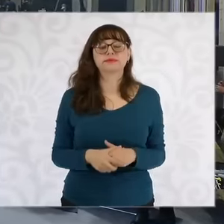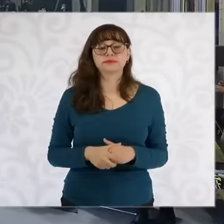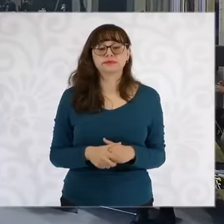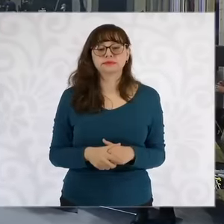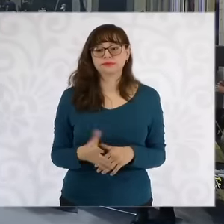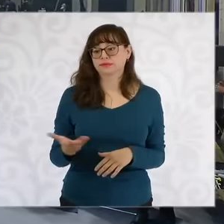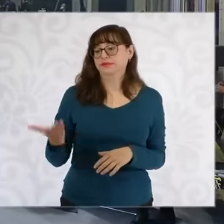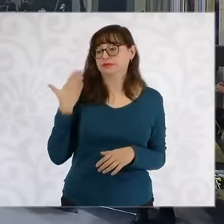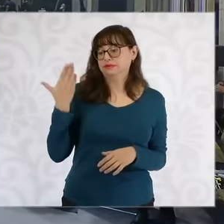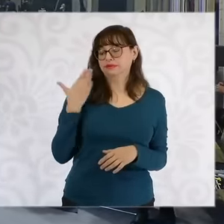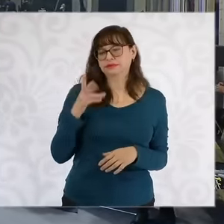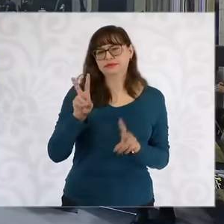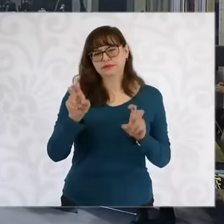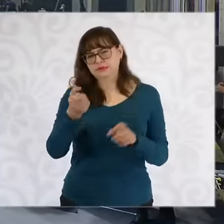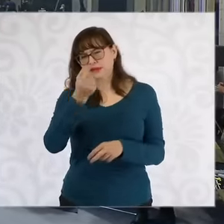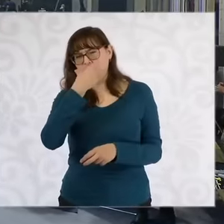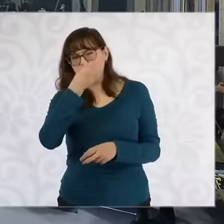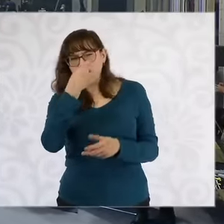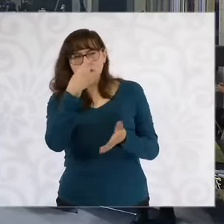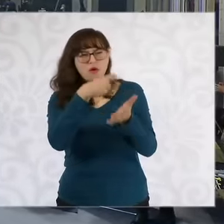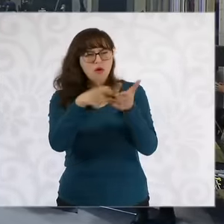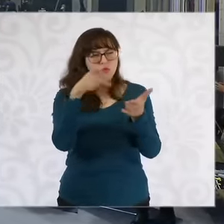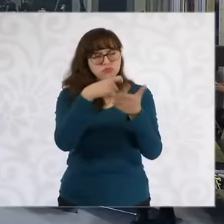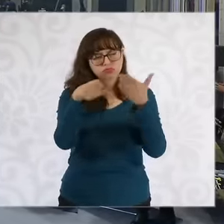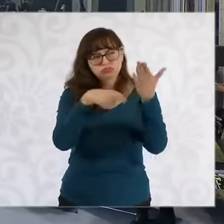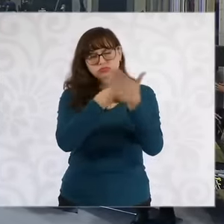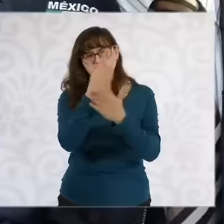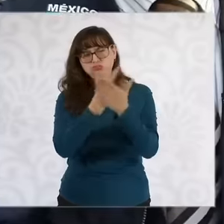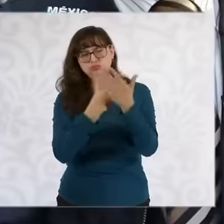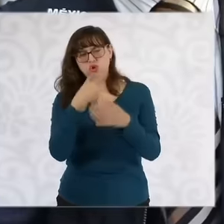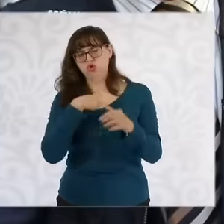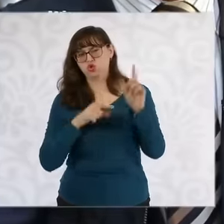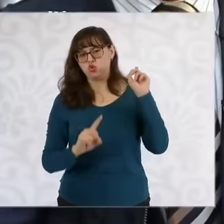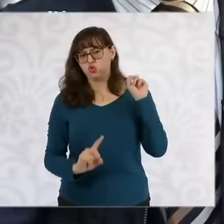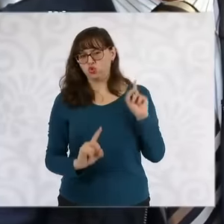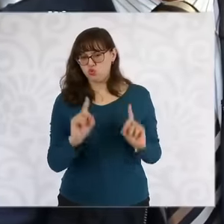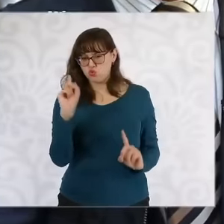de los medicamentos, yo tenía una duda y quisiera conocer cómo van